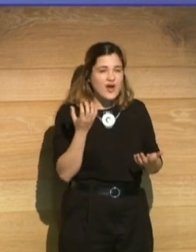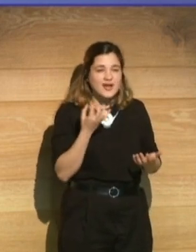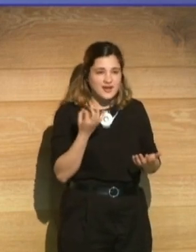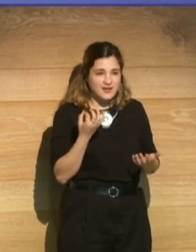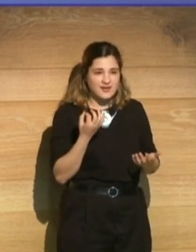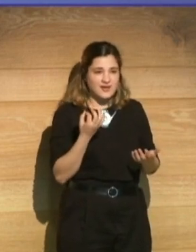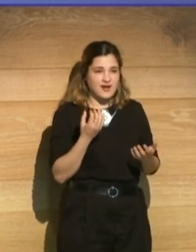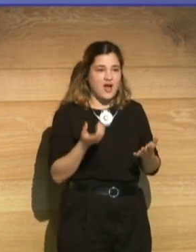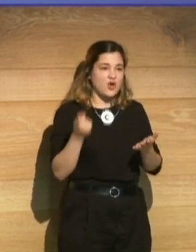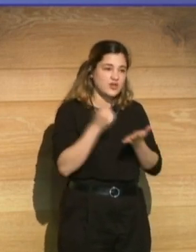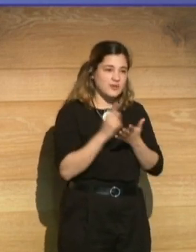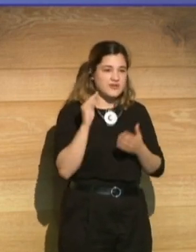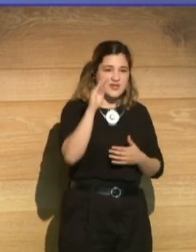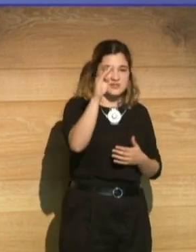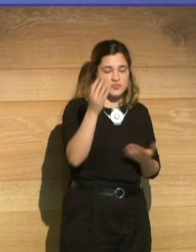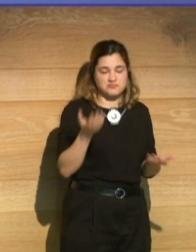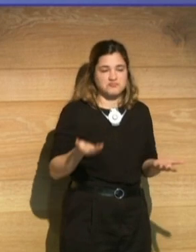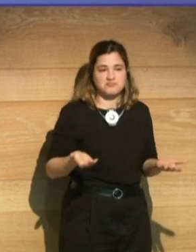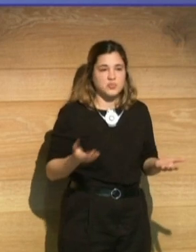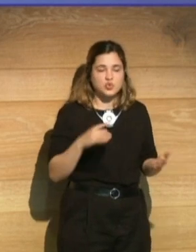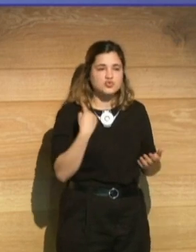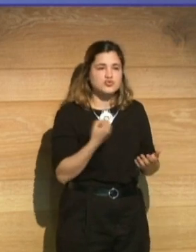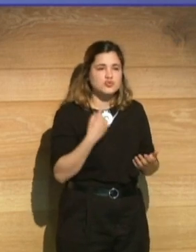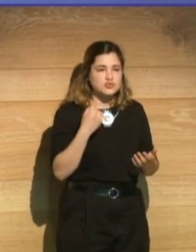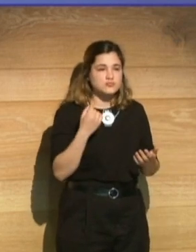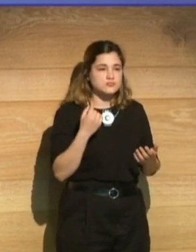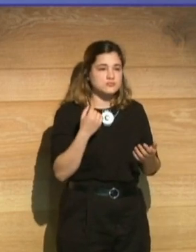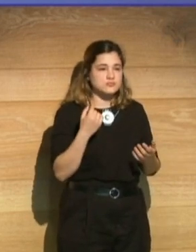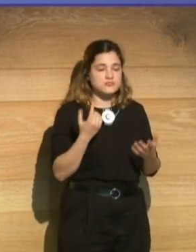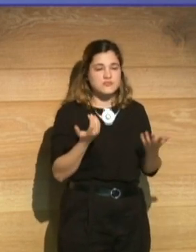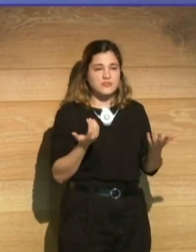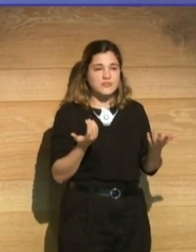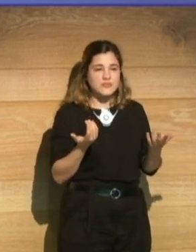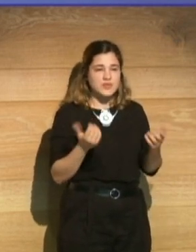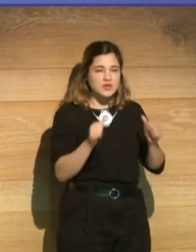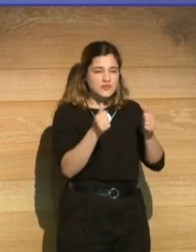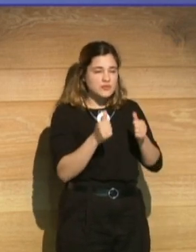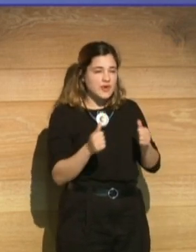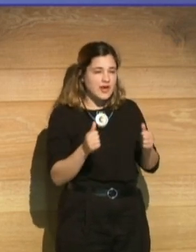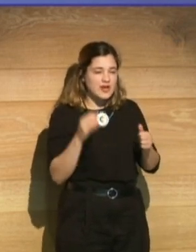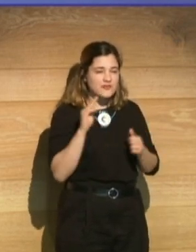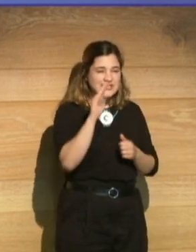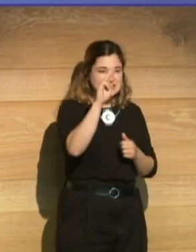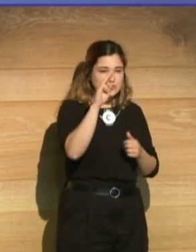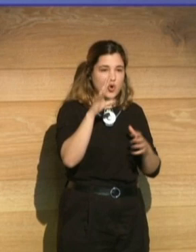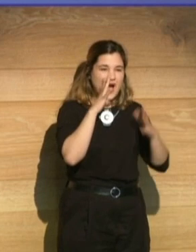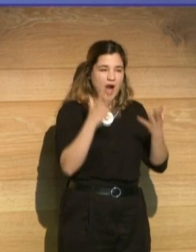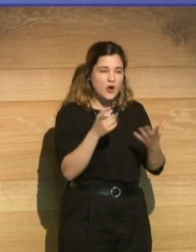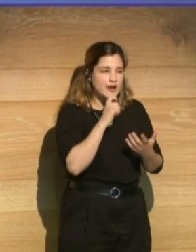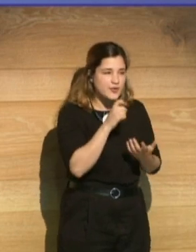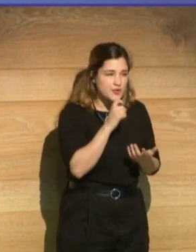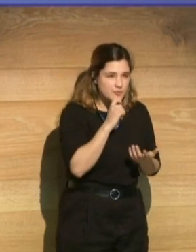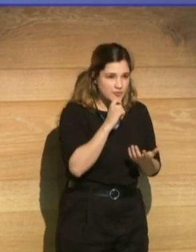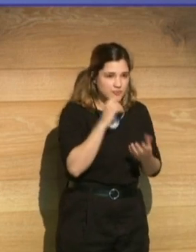retorno del fascismo. Tenemos que mirar a la manera en la que el fascismo ya está presente entre